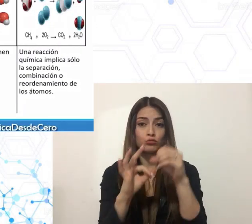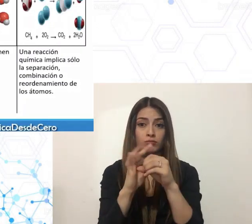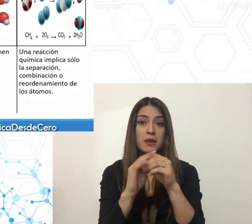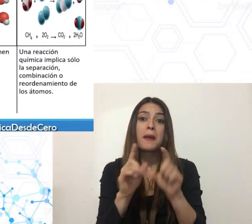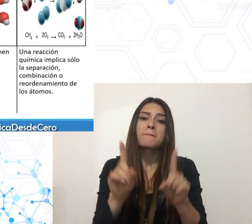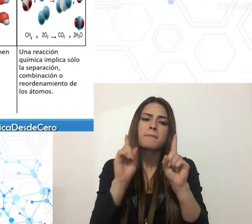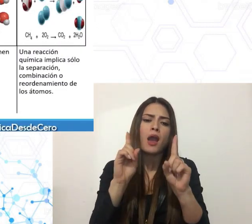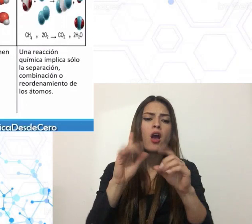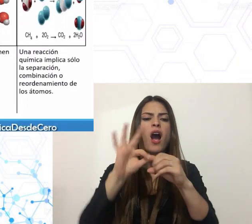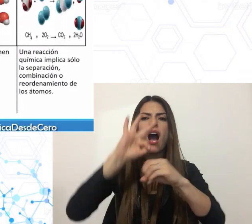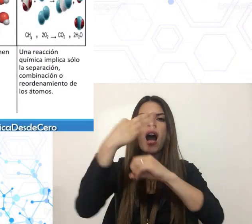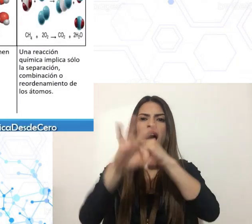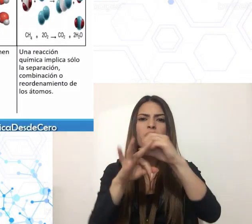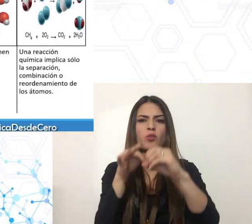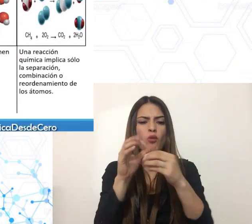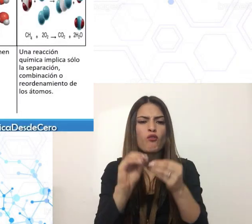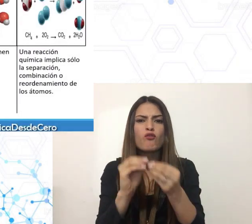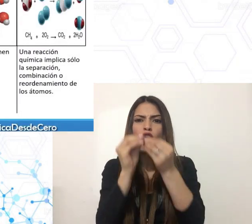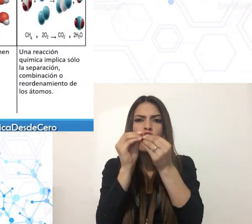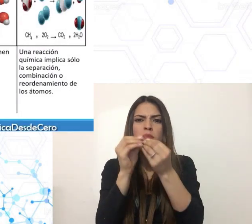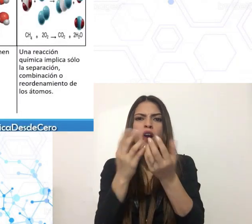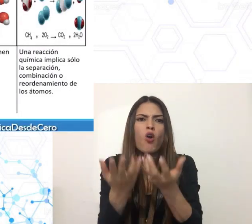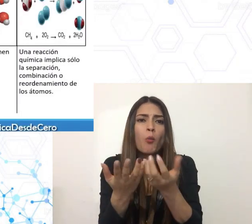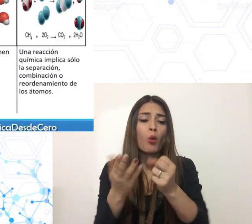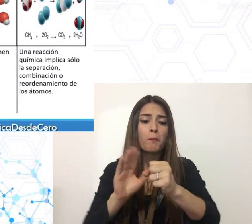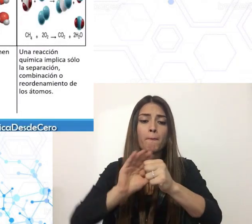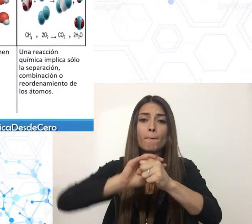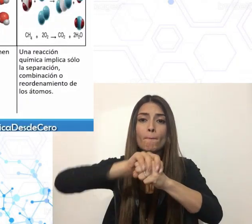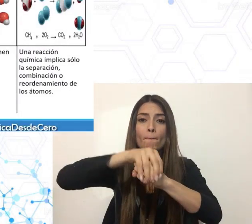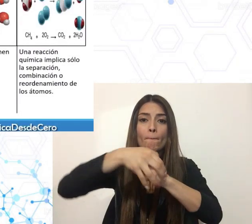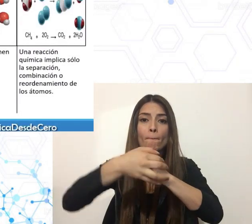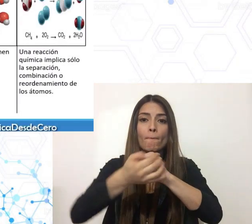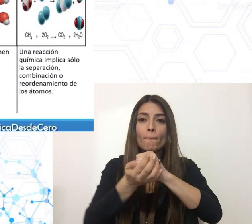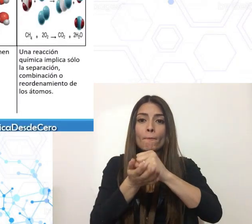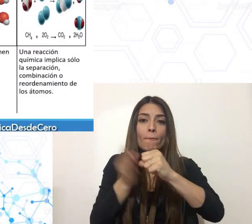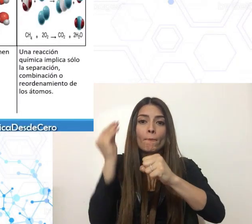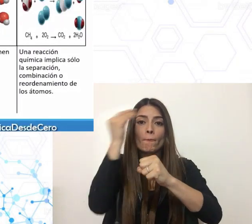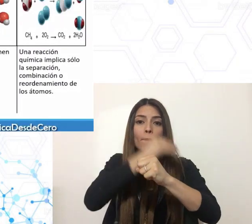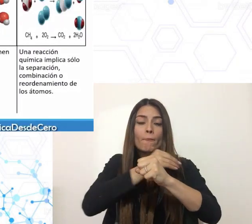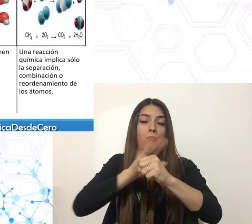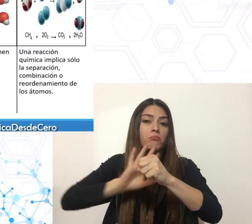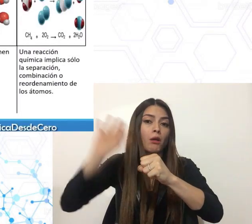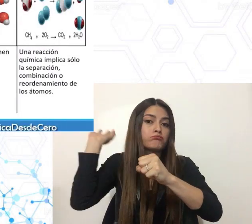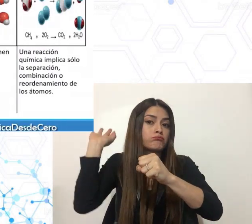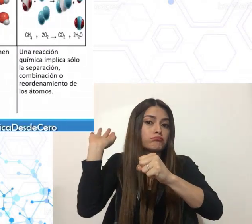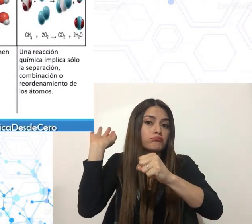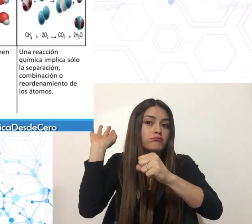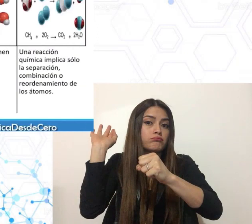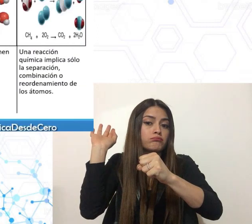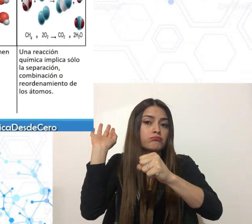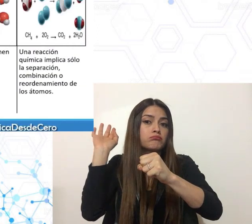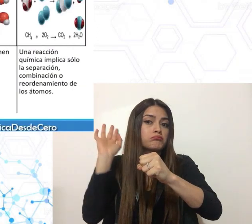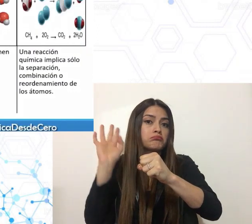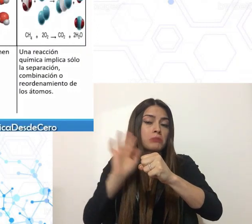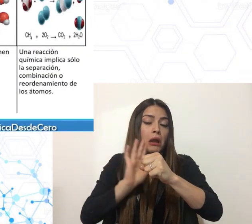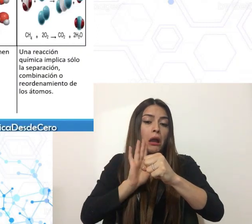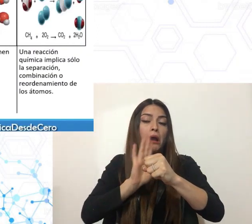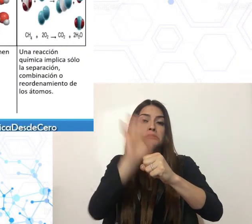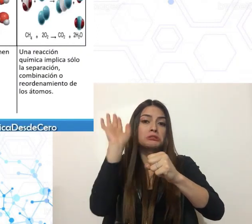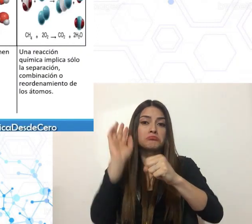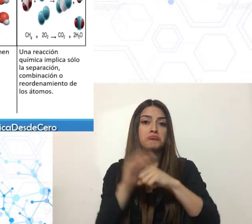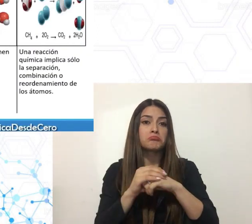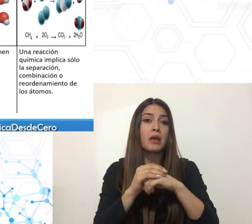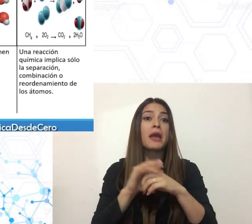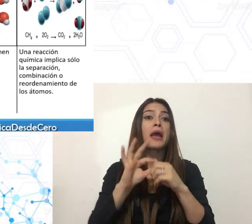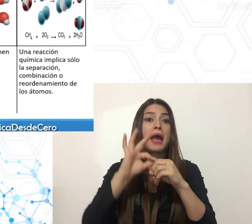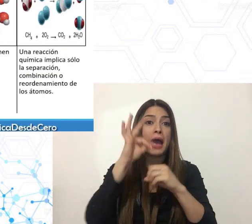vemos cómo 2 átomos de este elemento químico X se unió con otro átomo de otro elemento químico